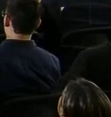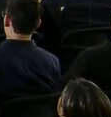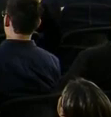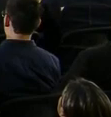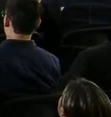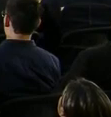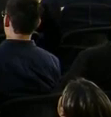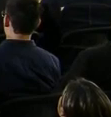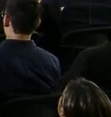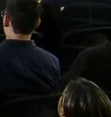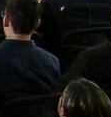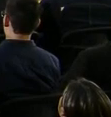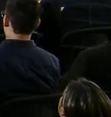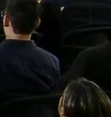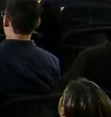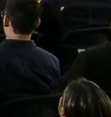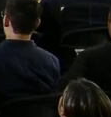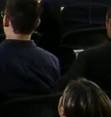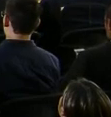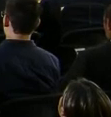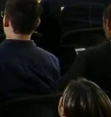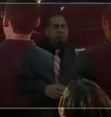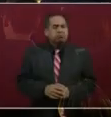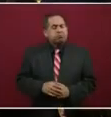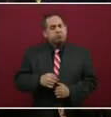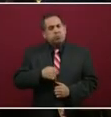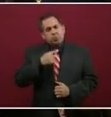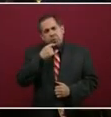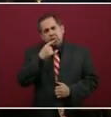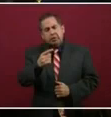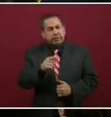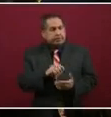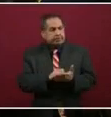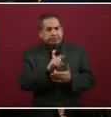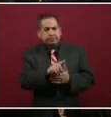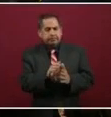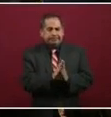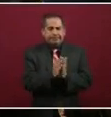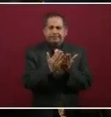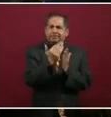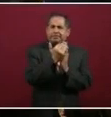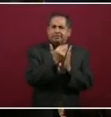comentaba, les mandamos a los adultos mayores la cartilla moral